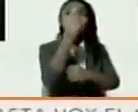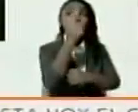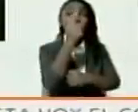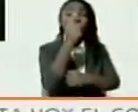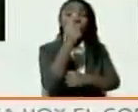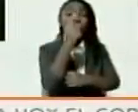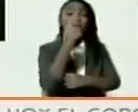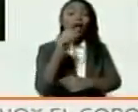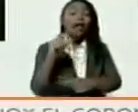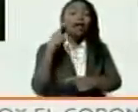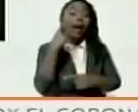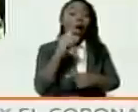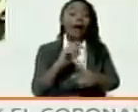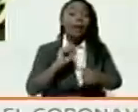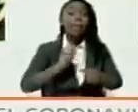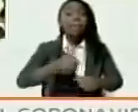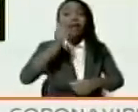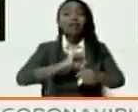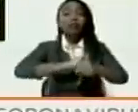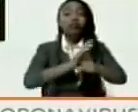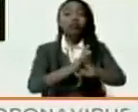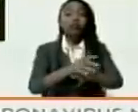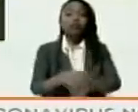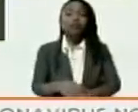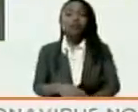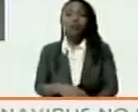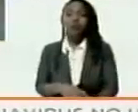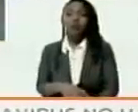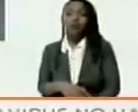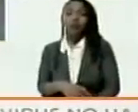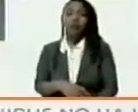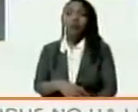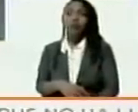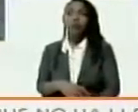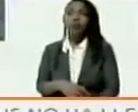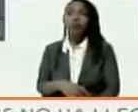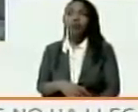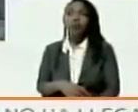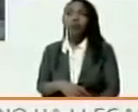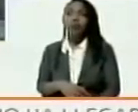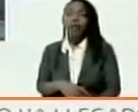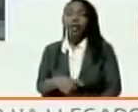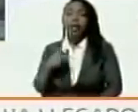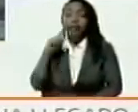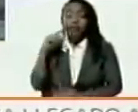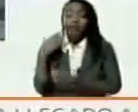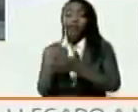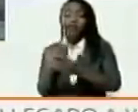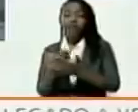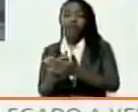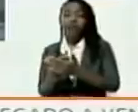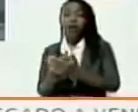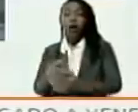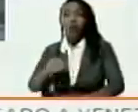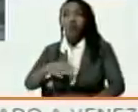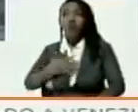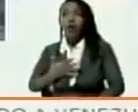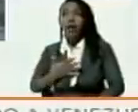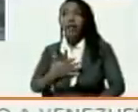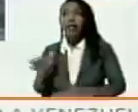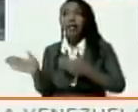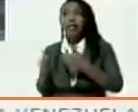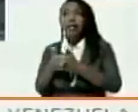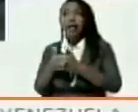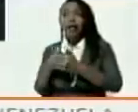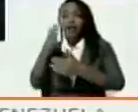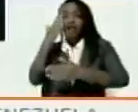continente con más casos de coronavirus. Buenas tardes. Correcto. Está contemplado la posibilidad de cierre de la